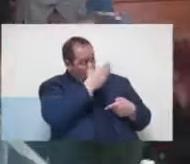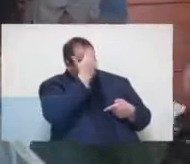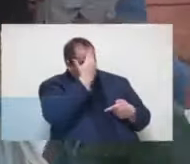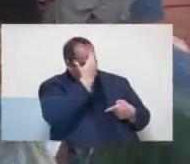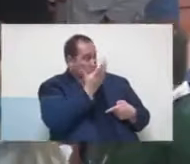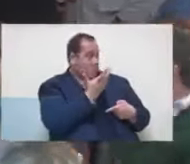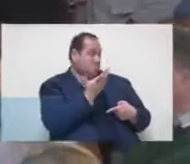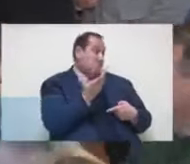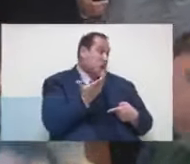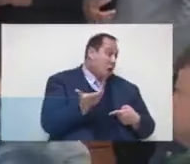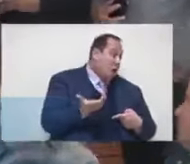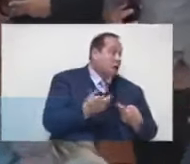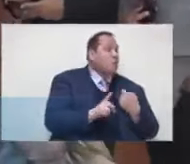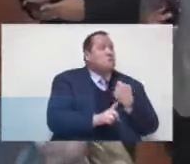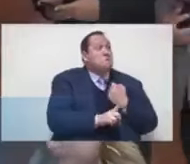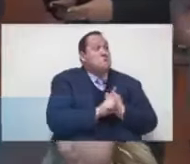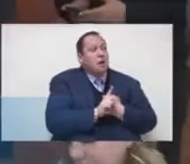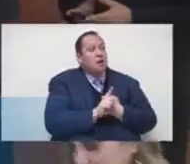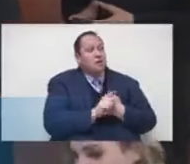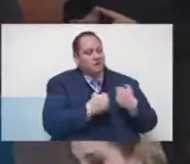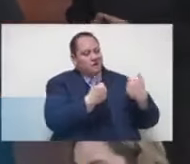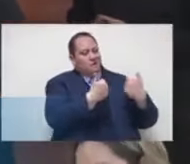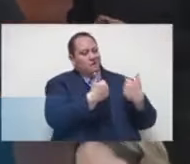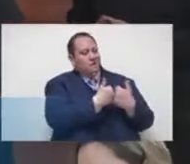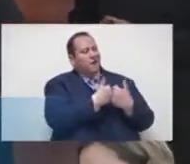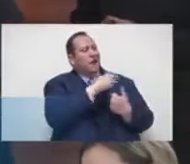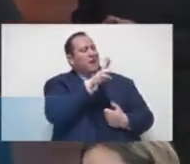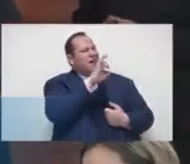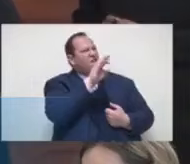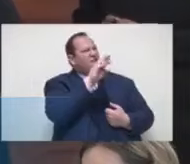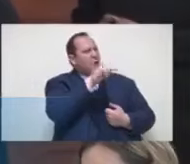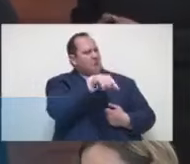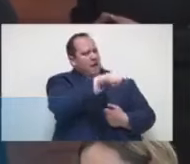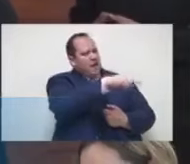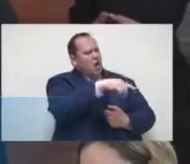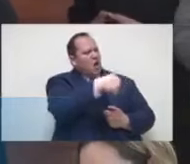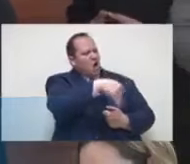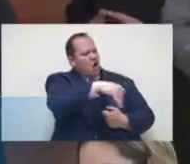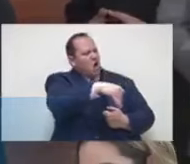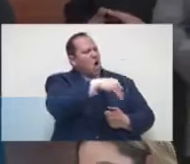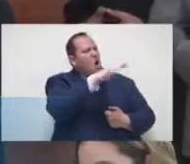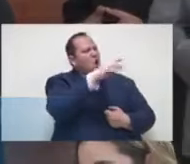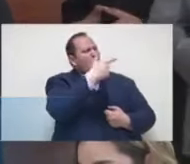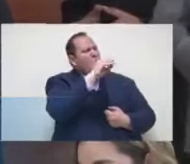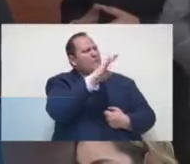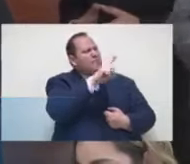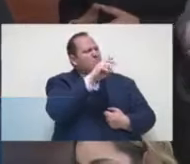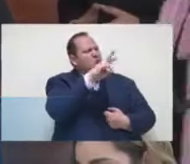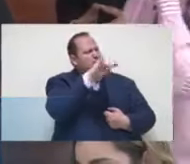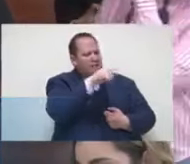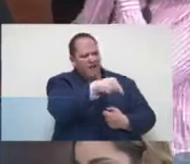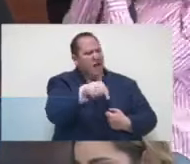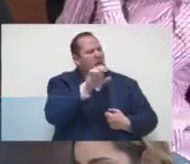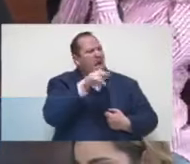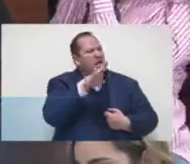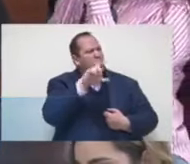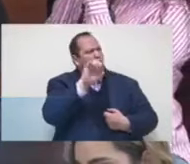si han intercedido, hay un problema ahí en el bordo Reforma, a la altura de Gómez Morín y arqueológicos, creo que es,